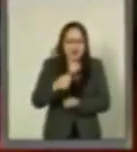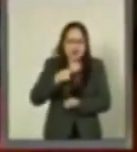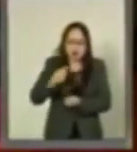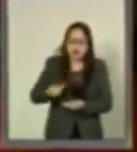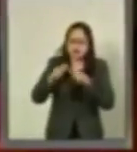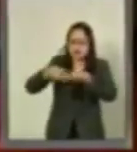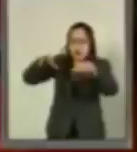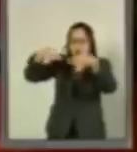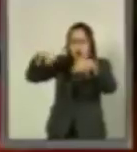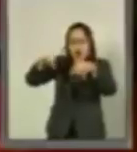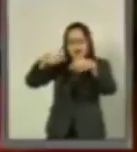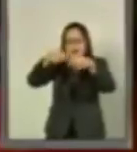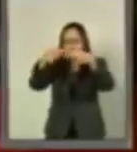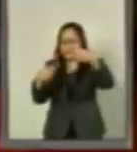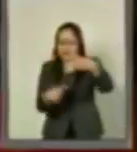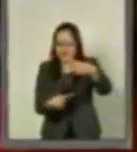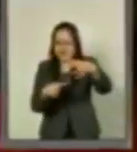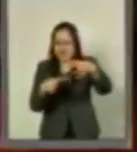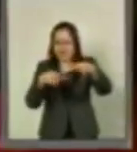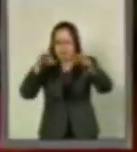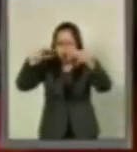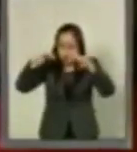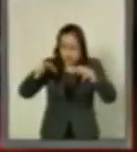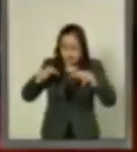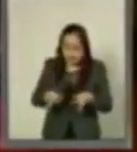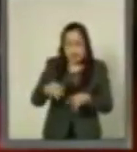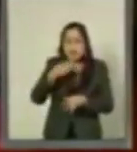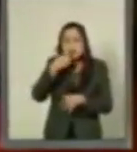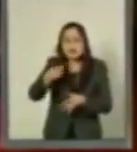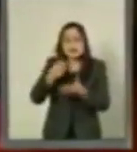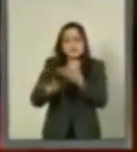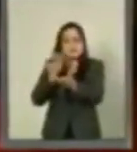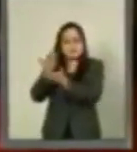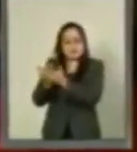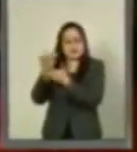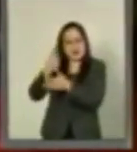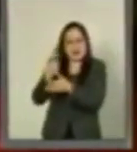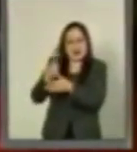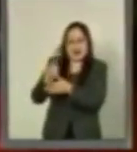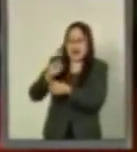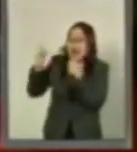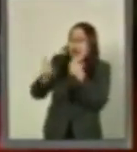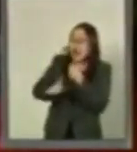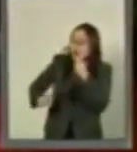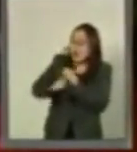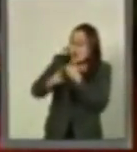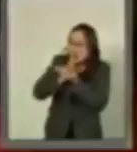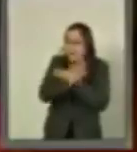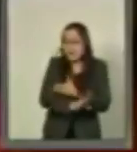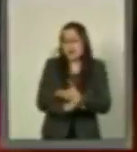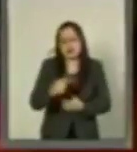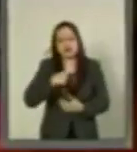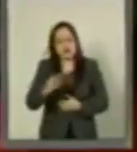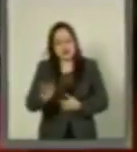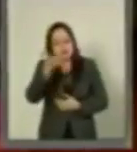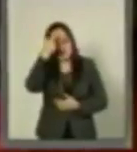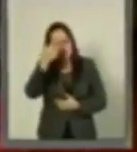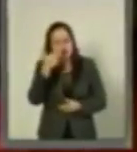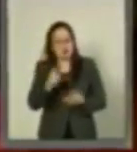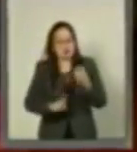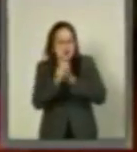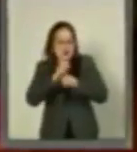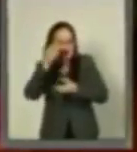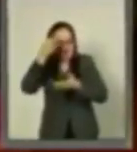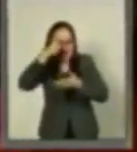hojas en las que se evitarían complicaciones, porque yo recuerdo bien una de ellas, por